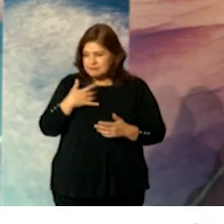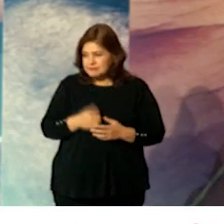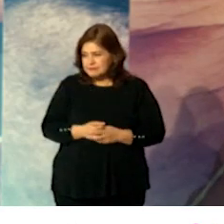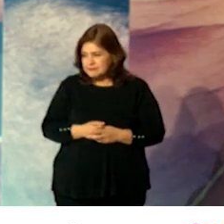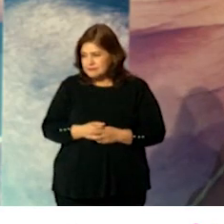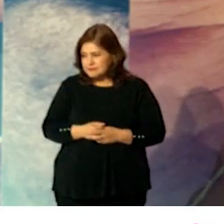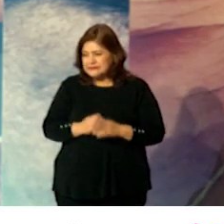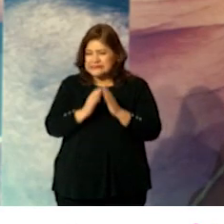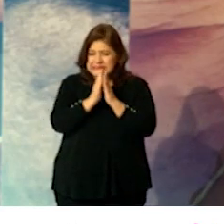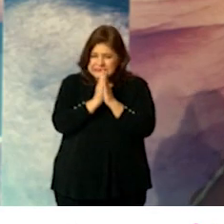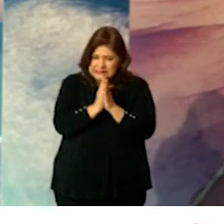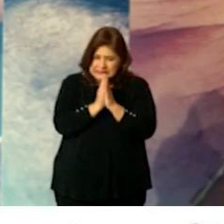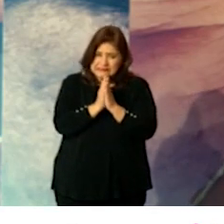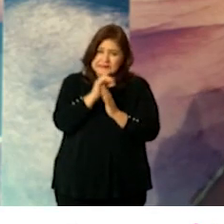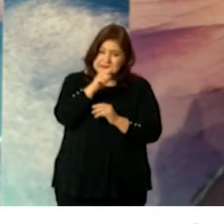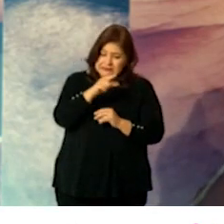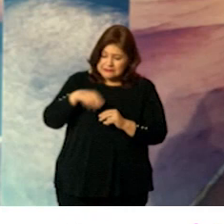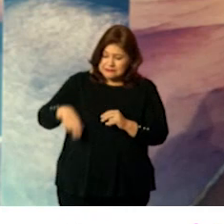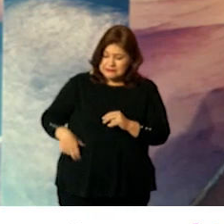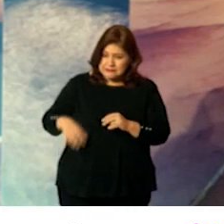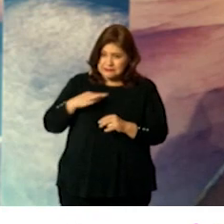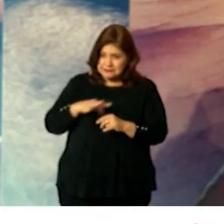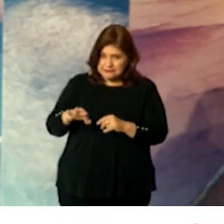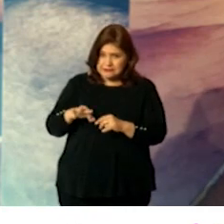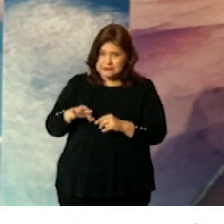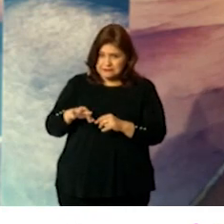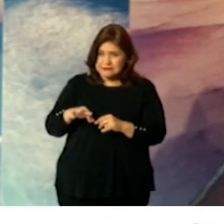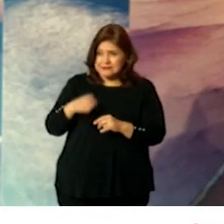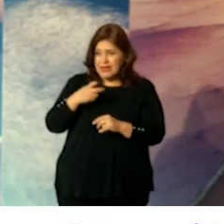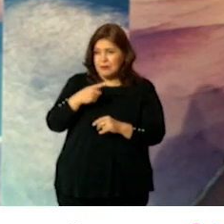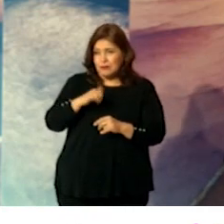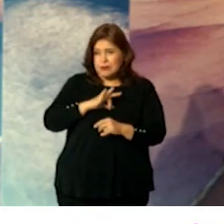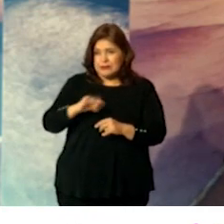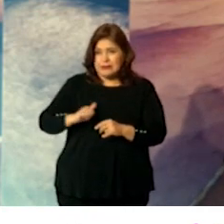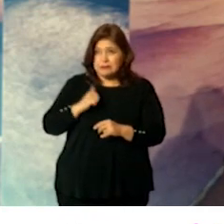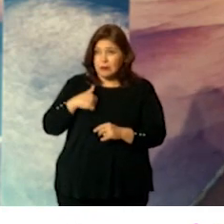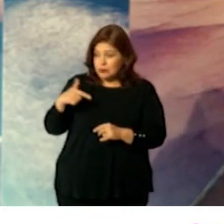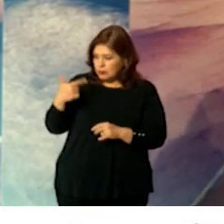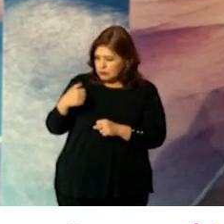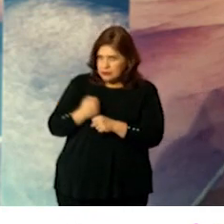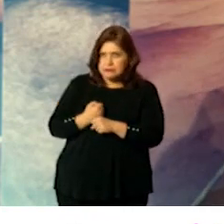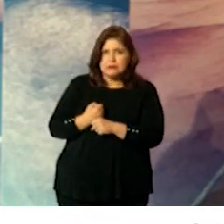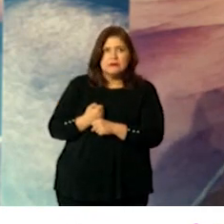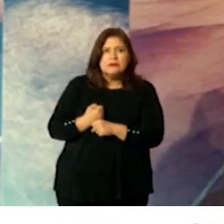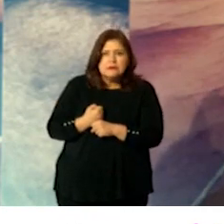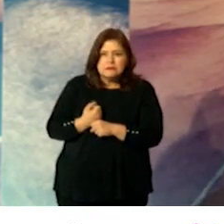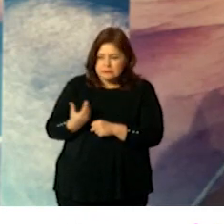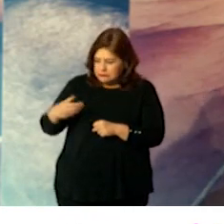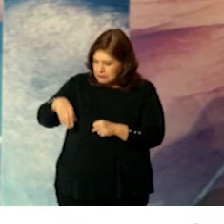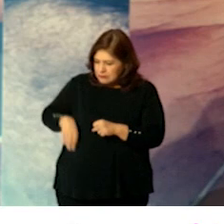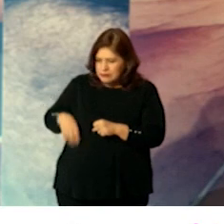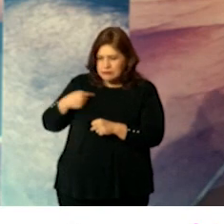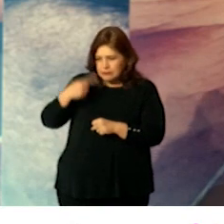favor no te olvides del privilegio que significa tener acceso a la bomba. Y ahí con 12 años fue la primera vez que me cuestioné lo que significaba